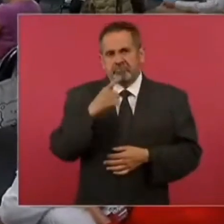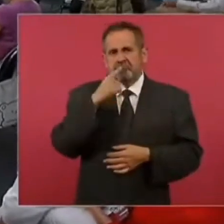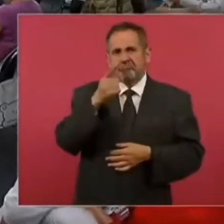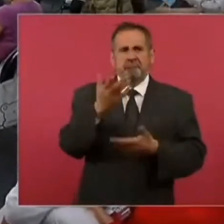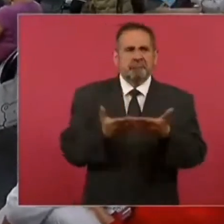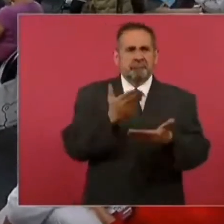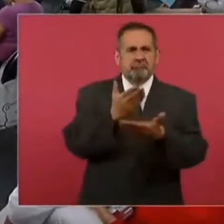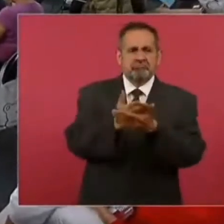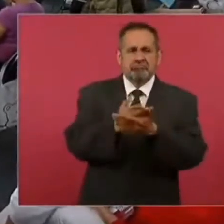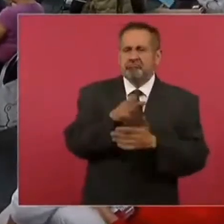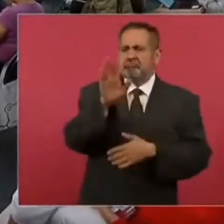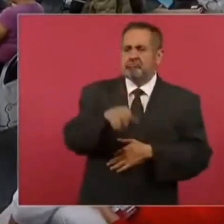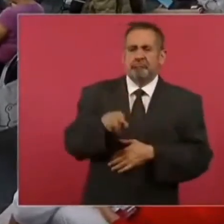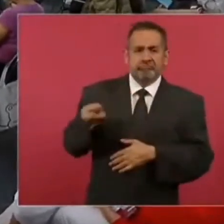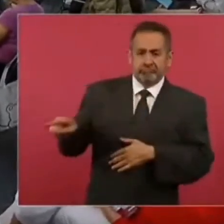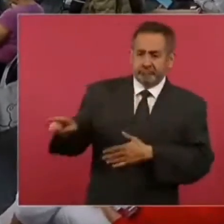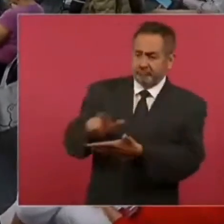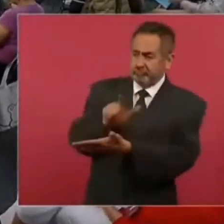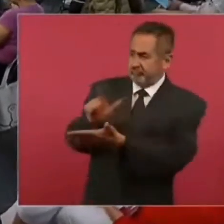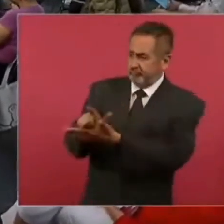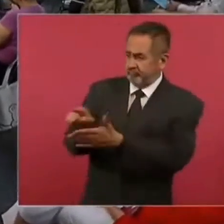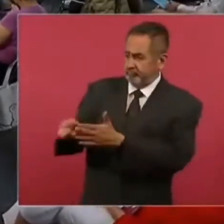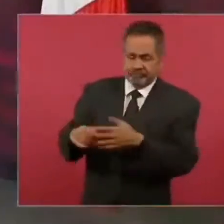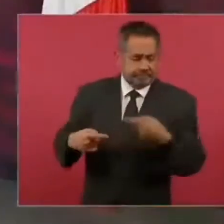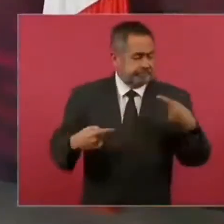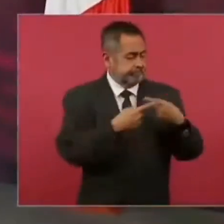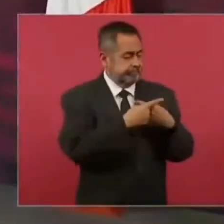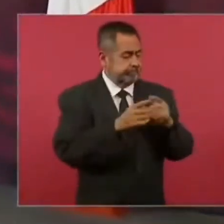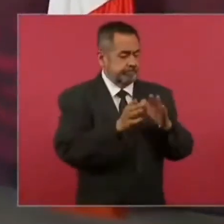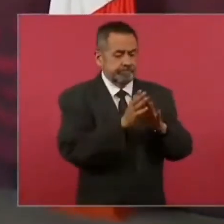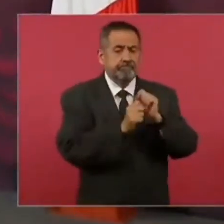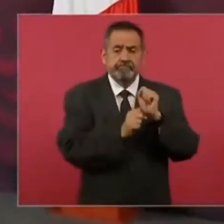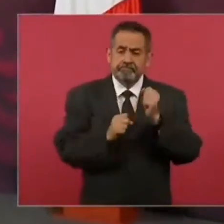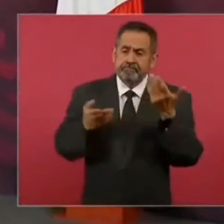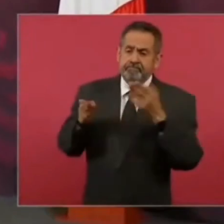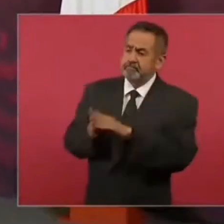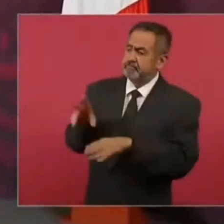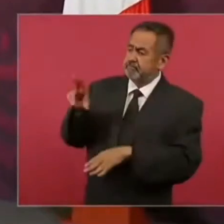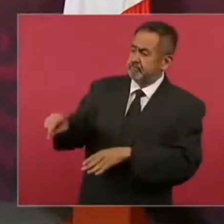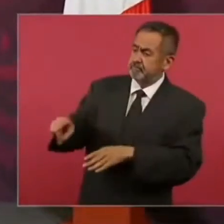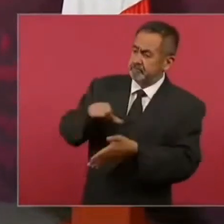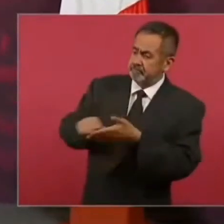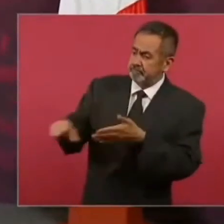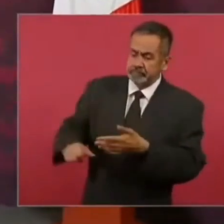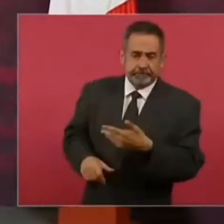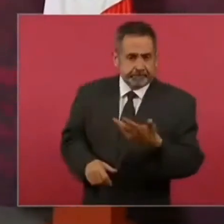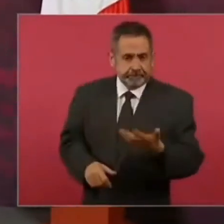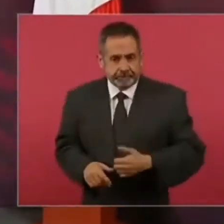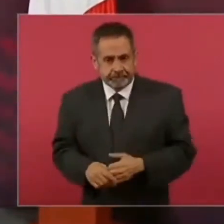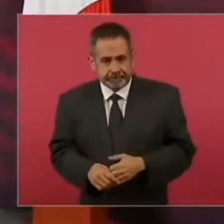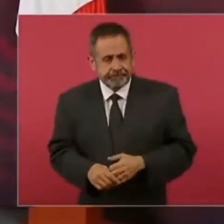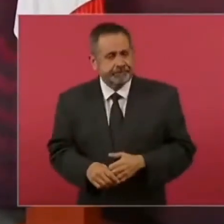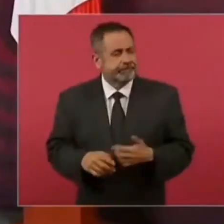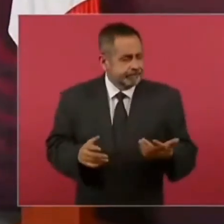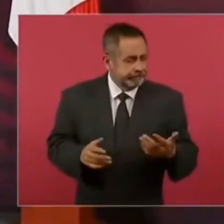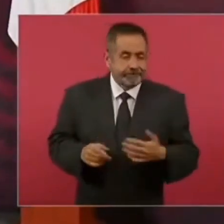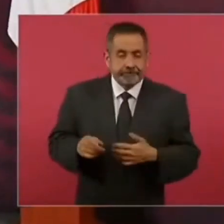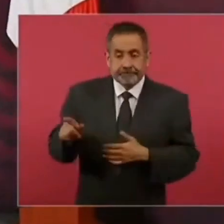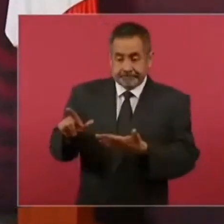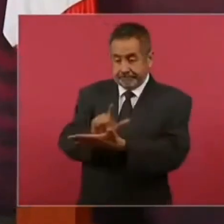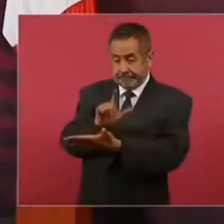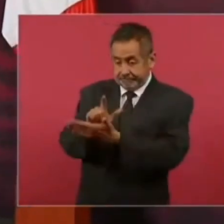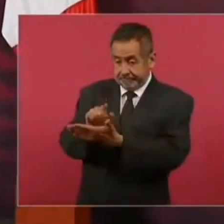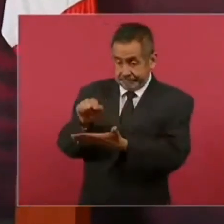recursos de inconstitucionalidad a las leyes. Entonces, para que una ley se declare